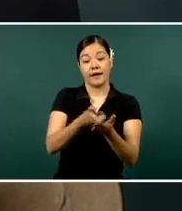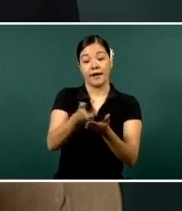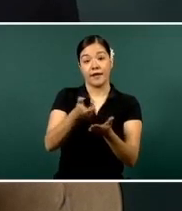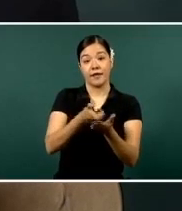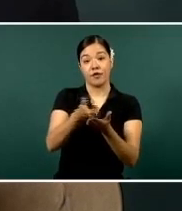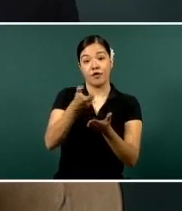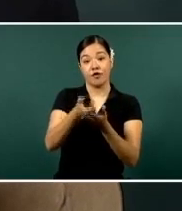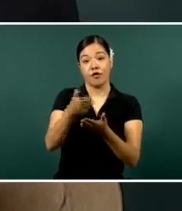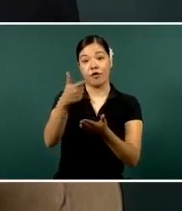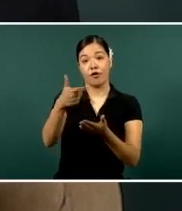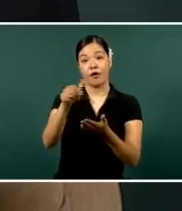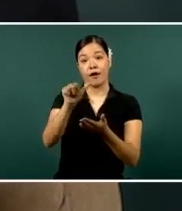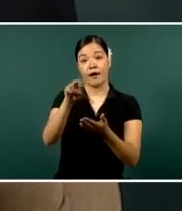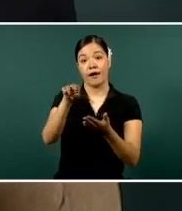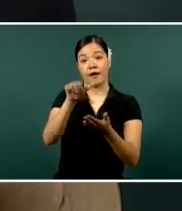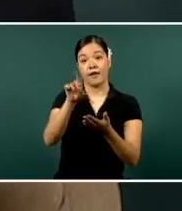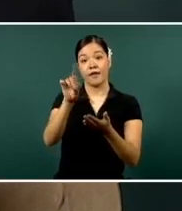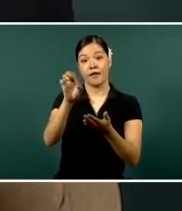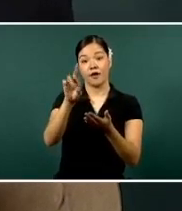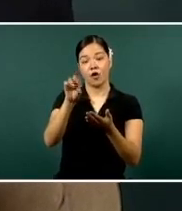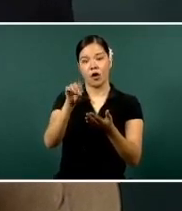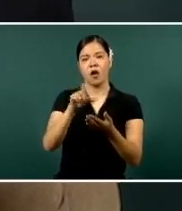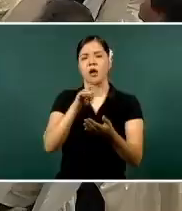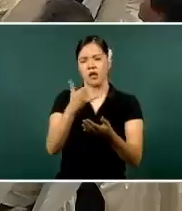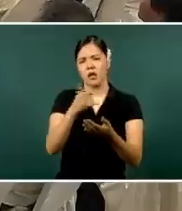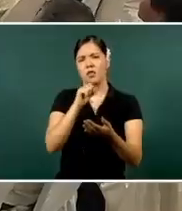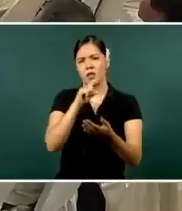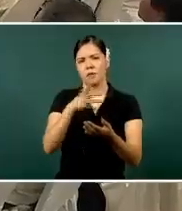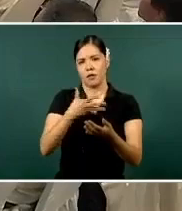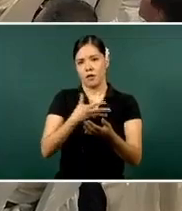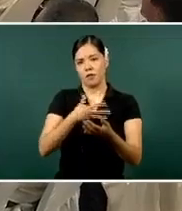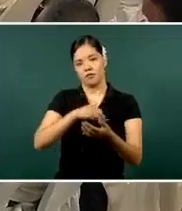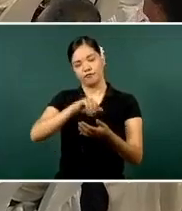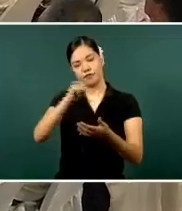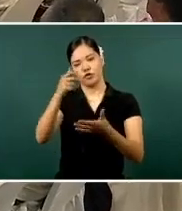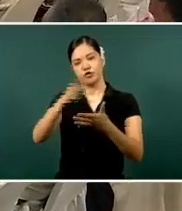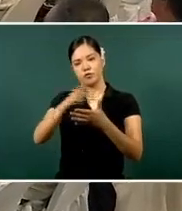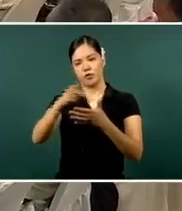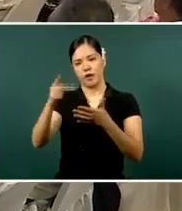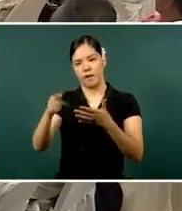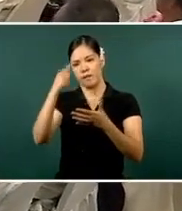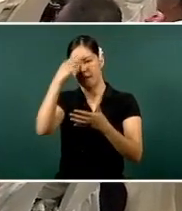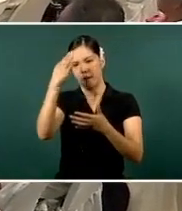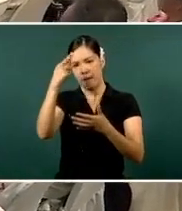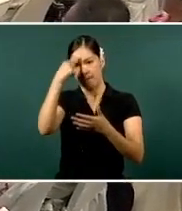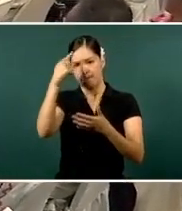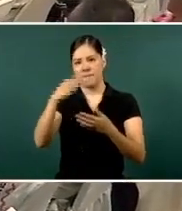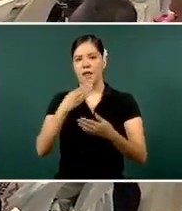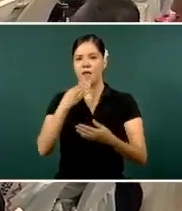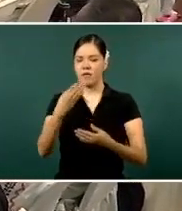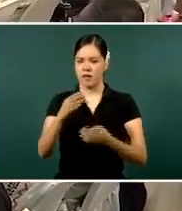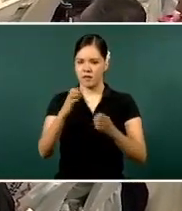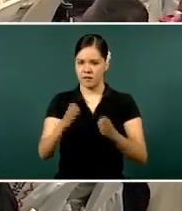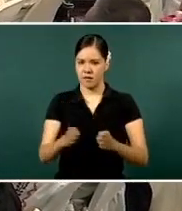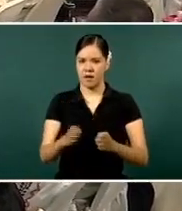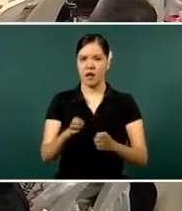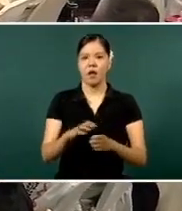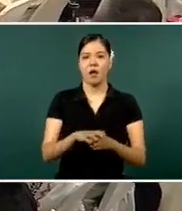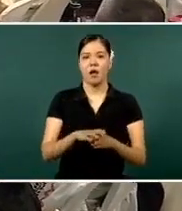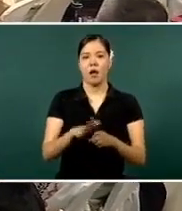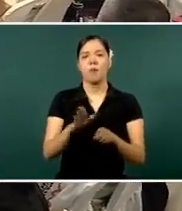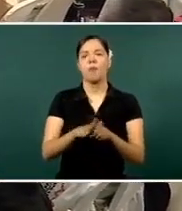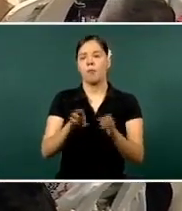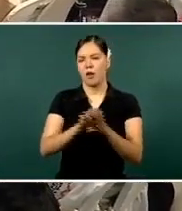además de los programas sociales, de los programas de bienestar que usted hoy está llevando a cabo, como son desde